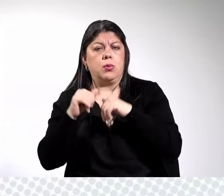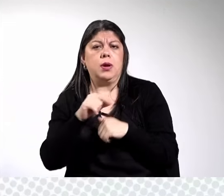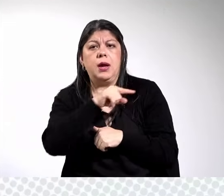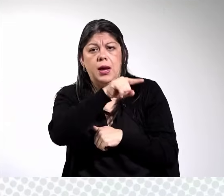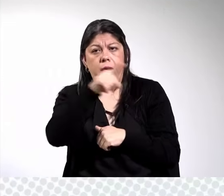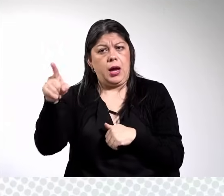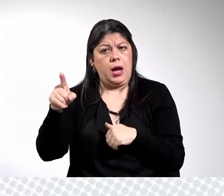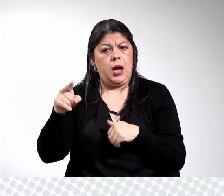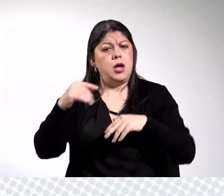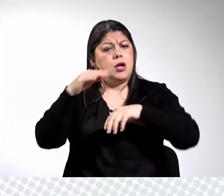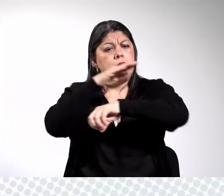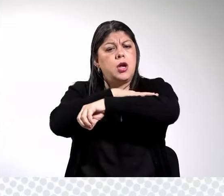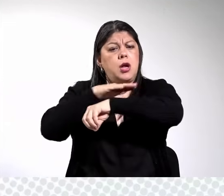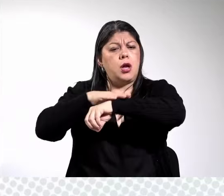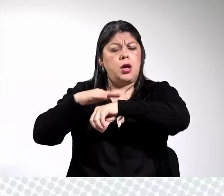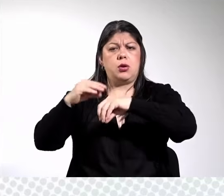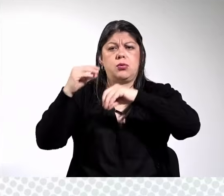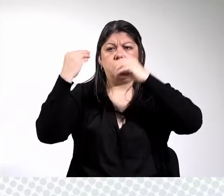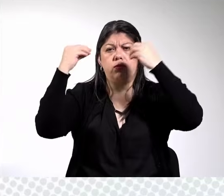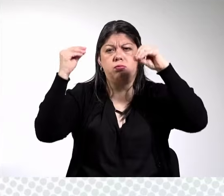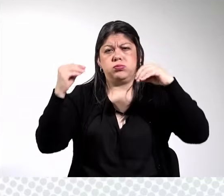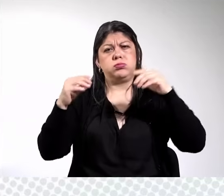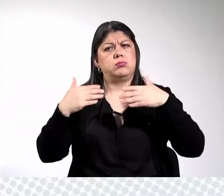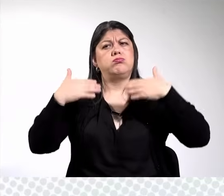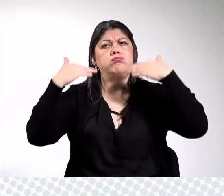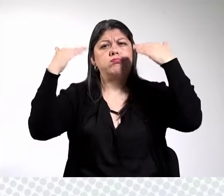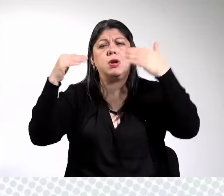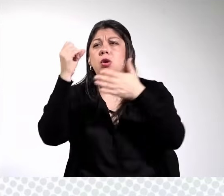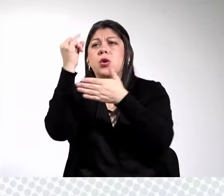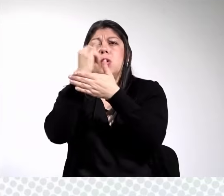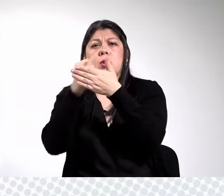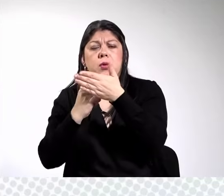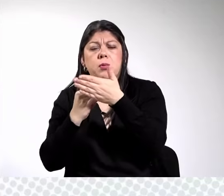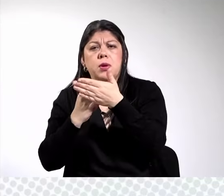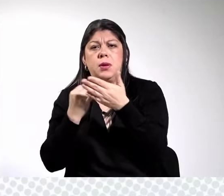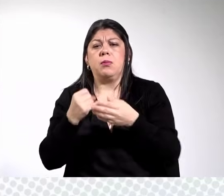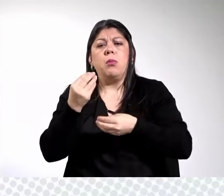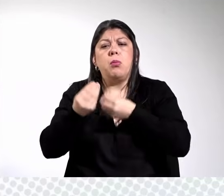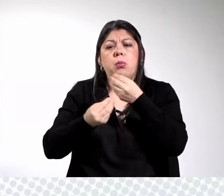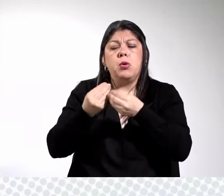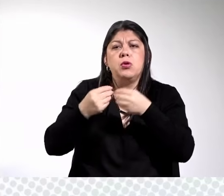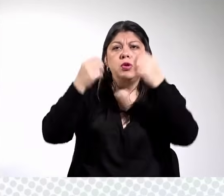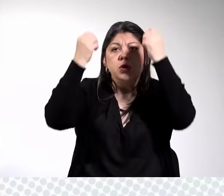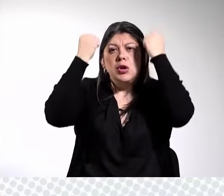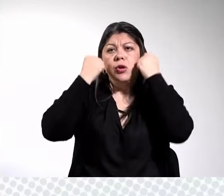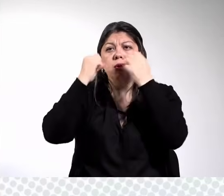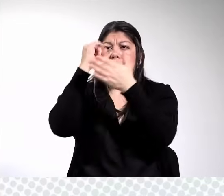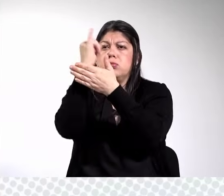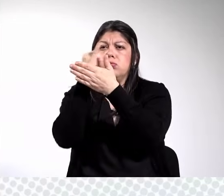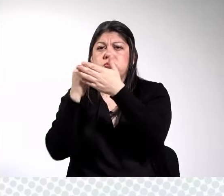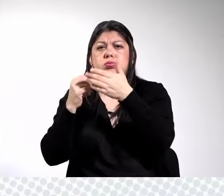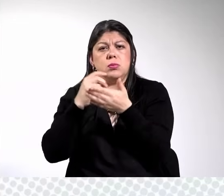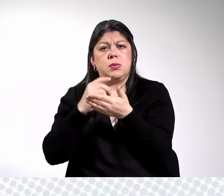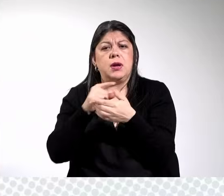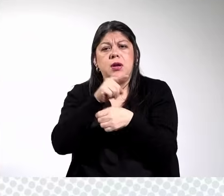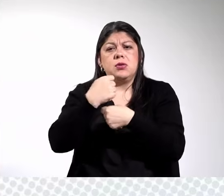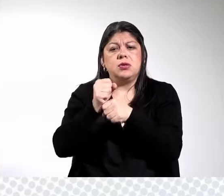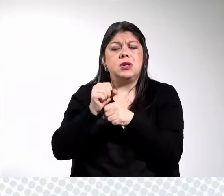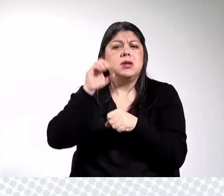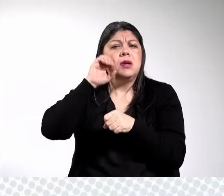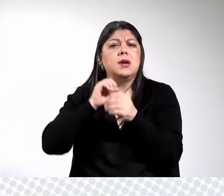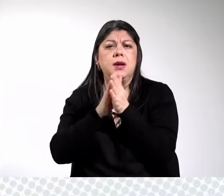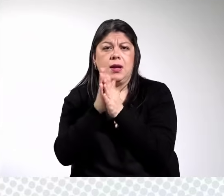son grandes emprendedores, se lo puedo decir, pintan, sacan sus máscaras, sus artesanías, hacen